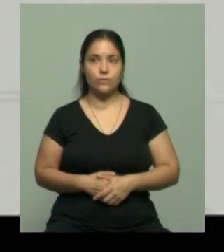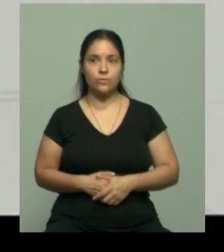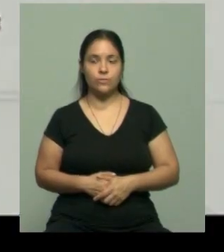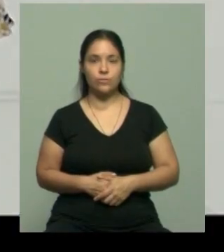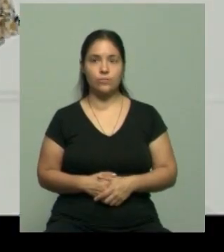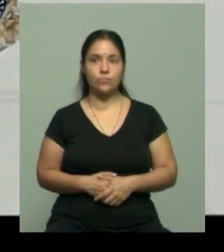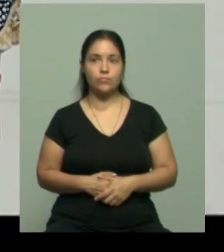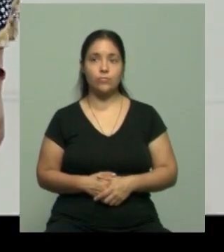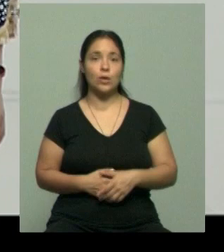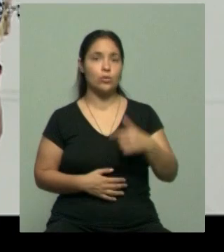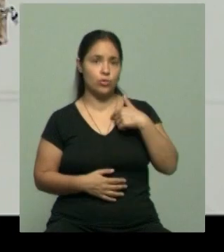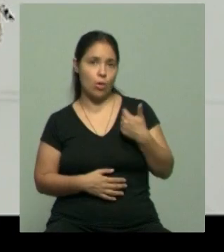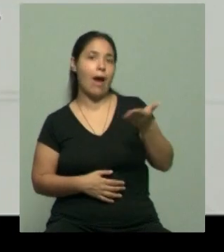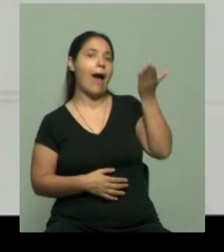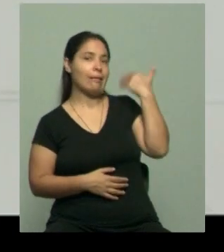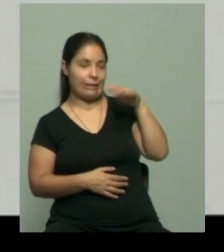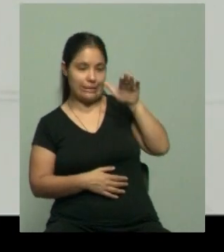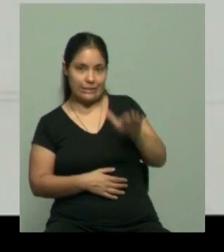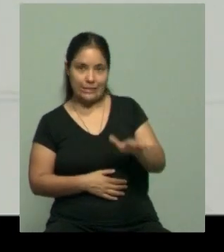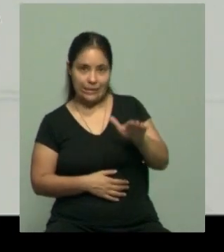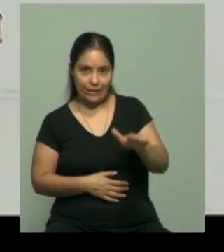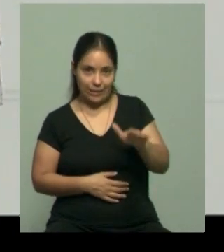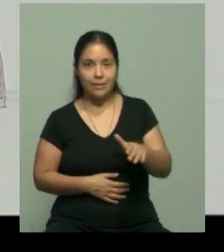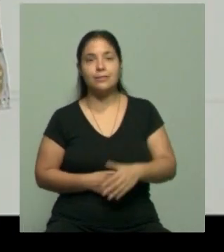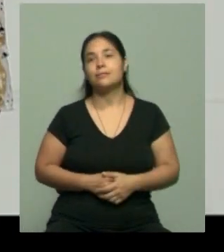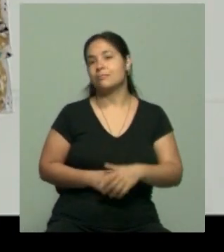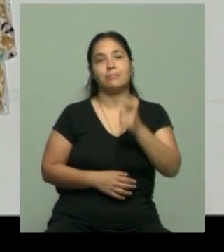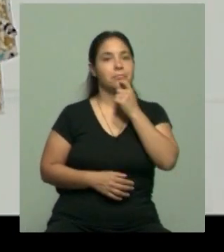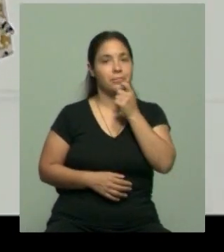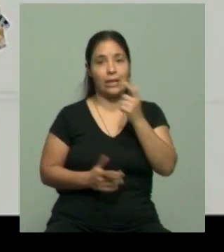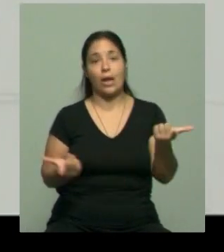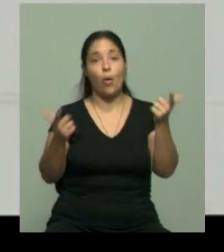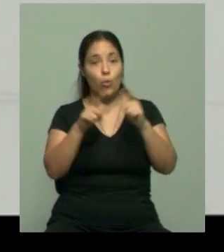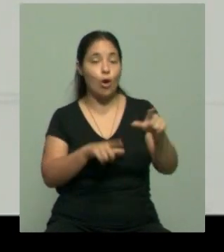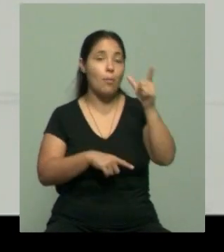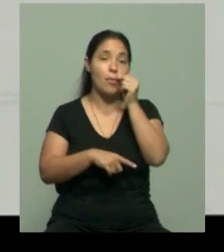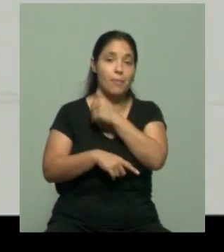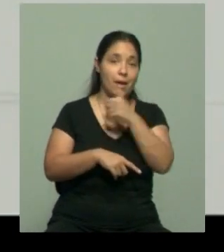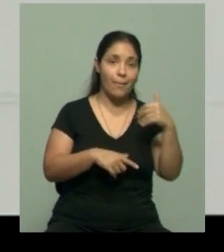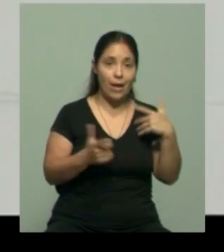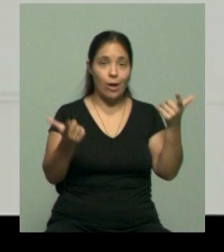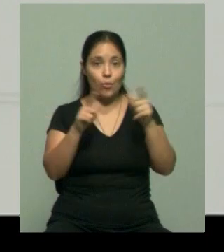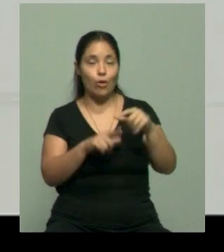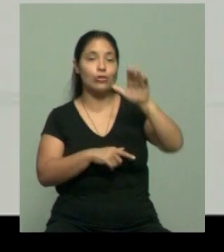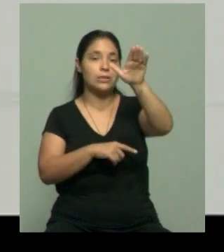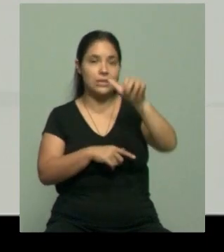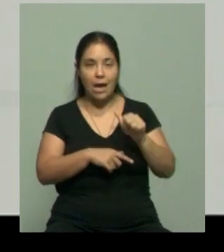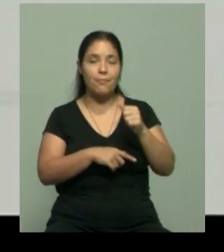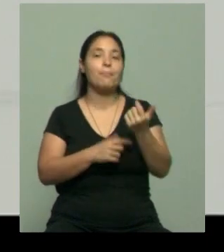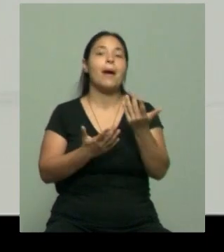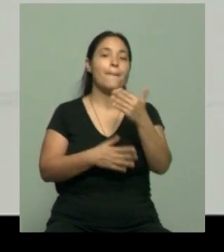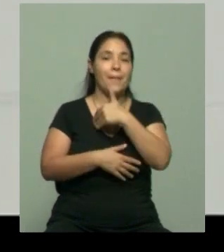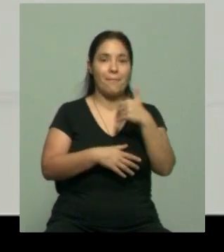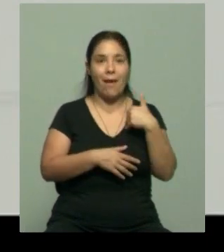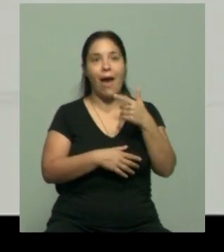¿Sabes qué? Cuando yo era chica y cada vez que había una reunión de padres, o llamaban o citaban a